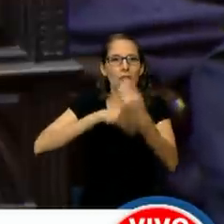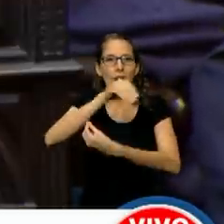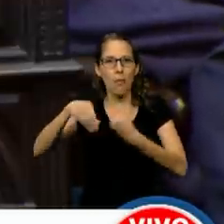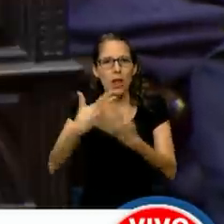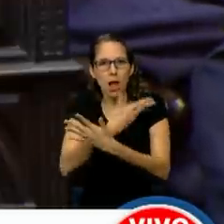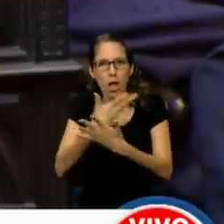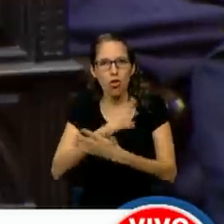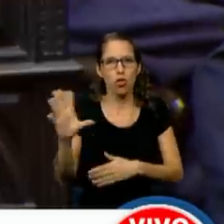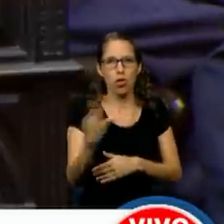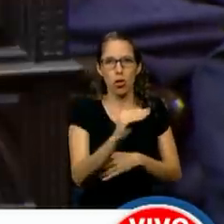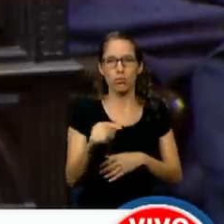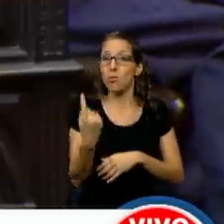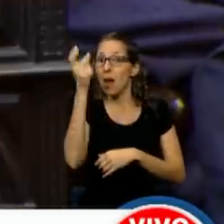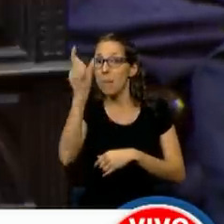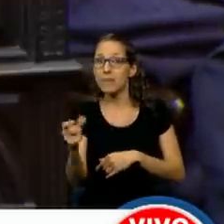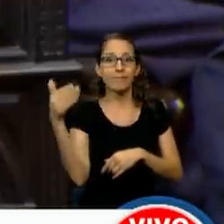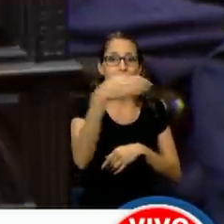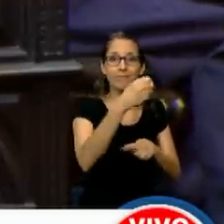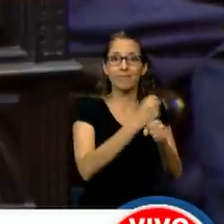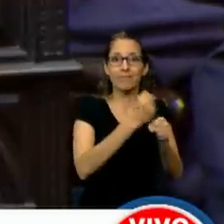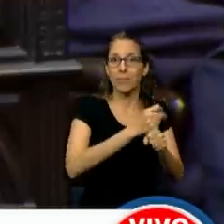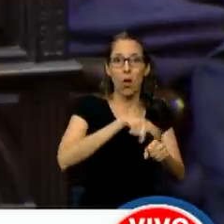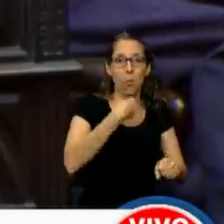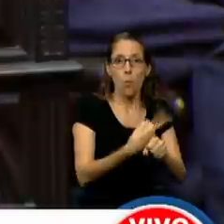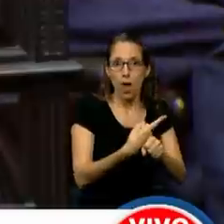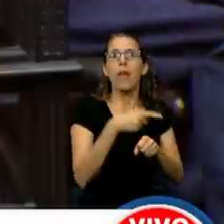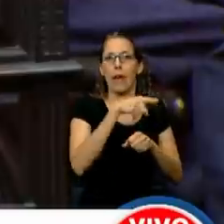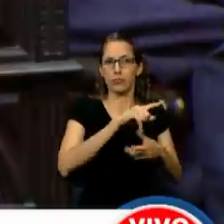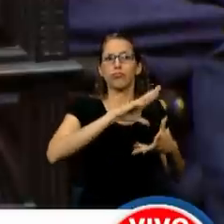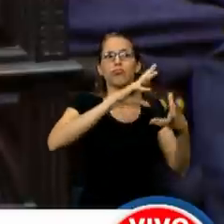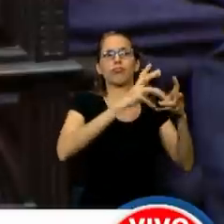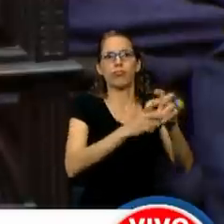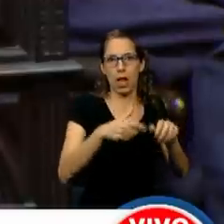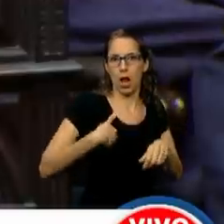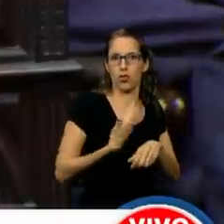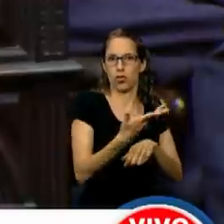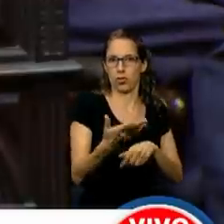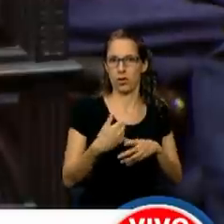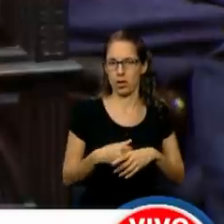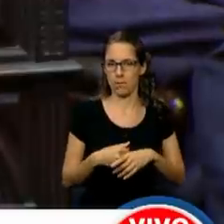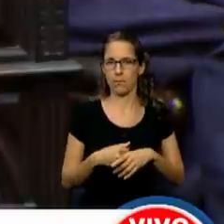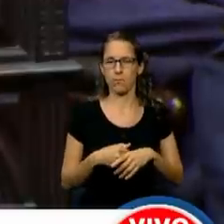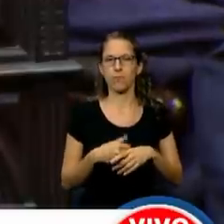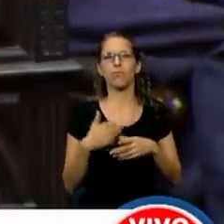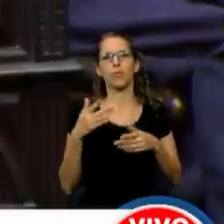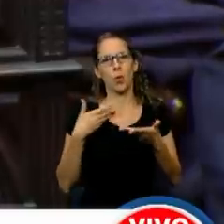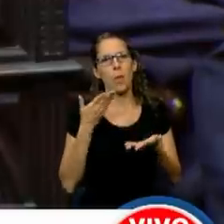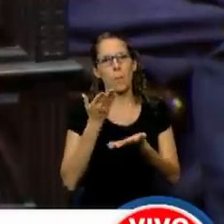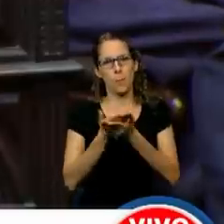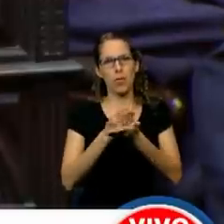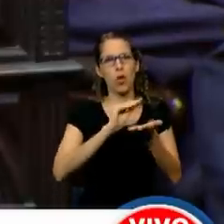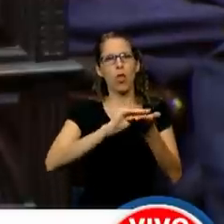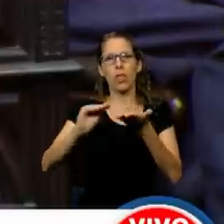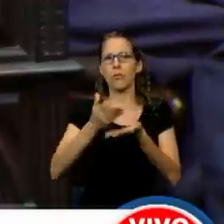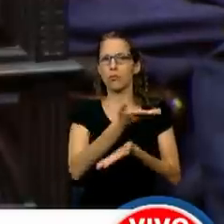que no puede ir a trabajar también afecta al trabajo y la sociedad por eso les pido a todos los diputados